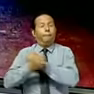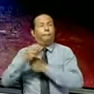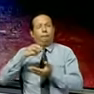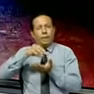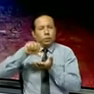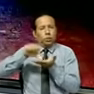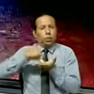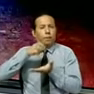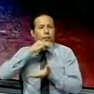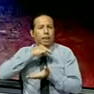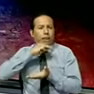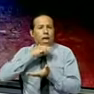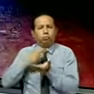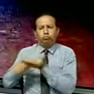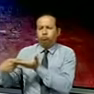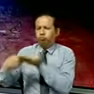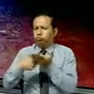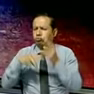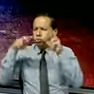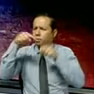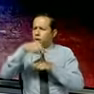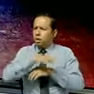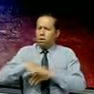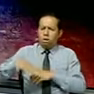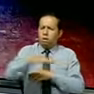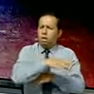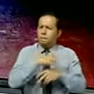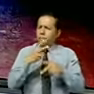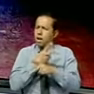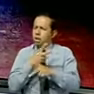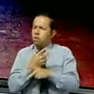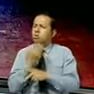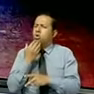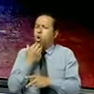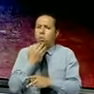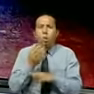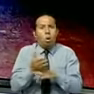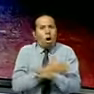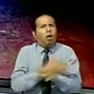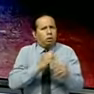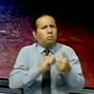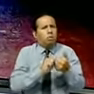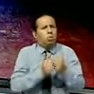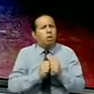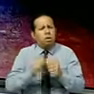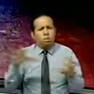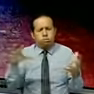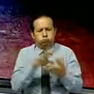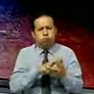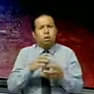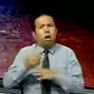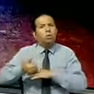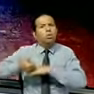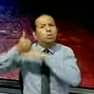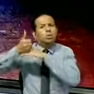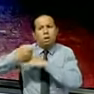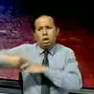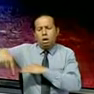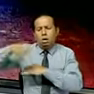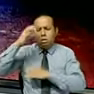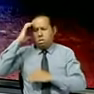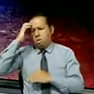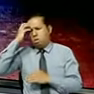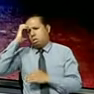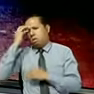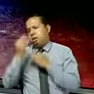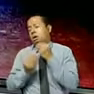índices delictivos en el puerto Manabita. Los últimos hechos violentos registrados en esa ciudad generan preocupación en las autoridades.